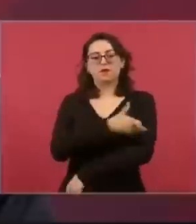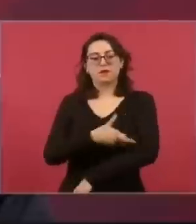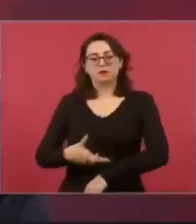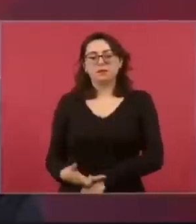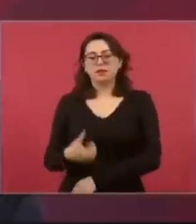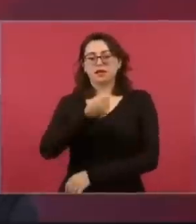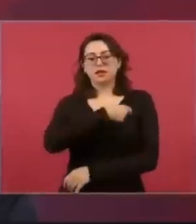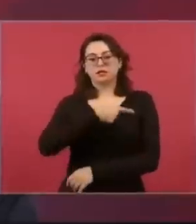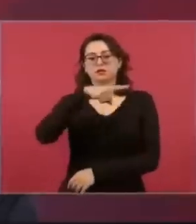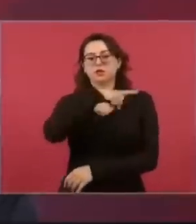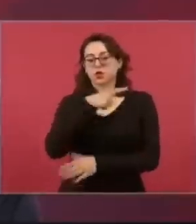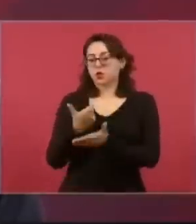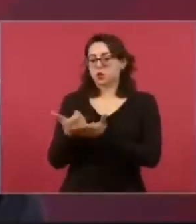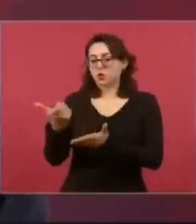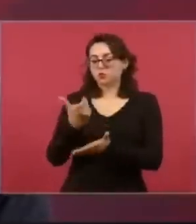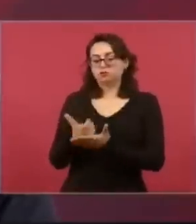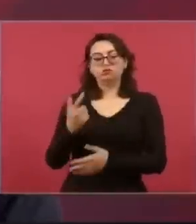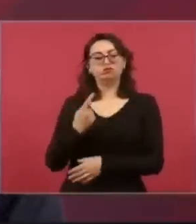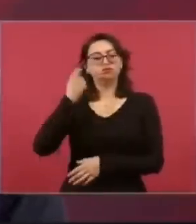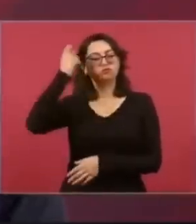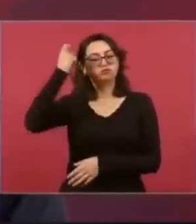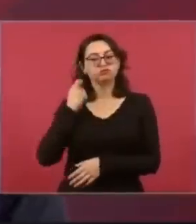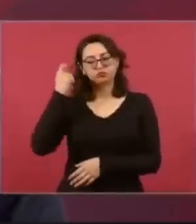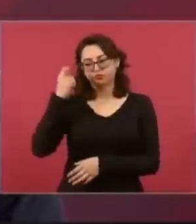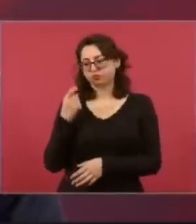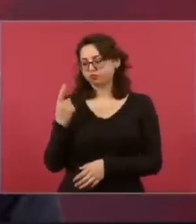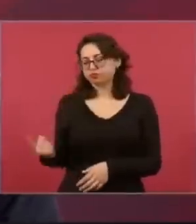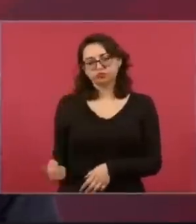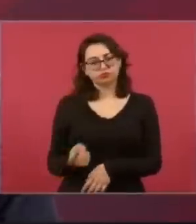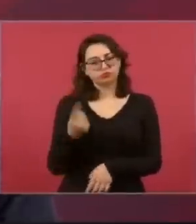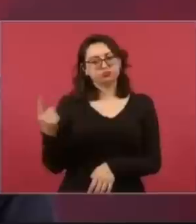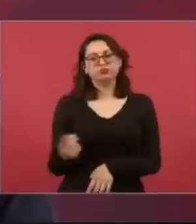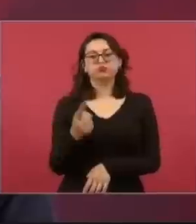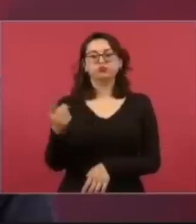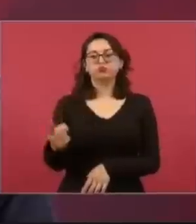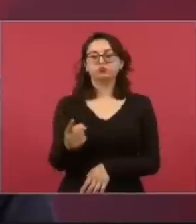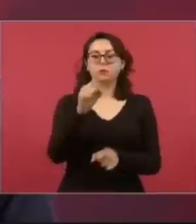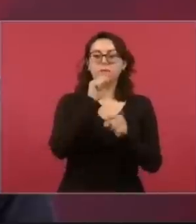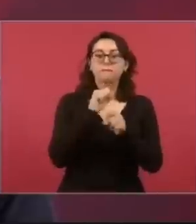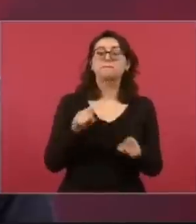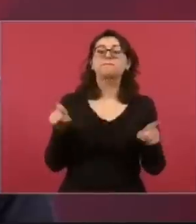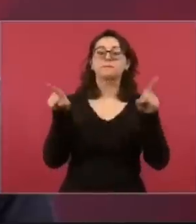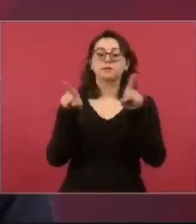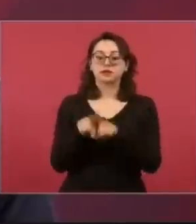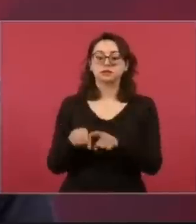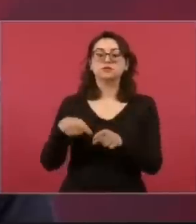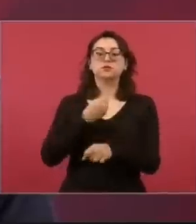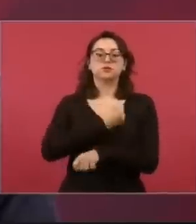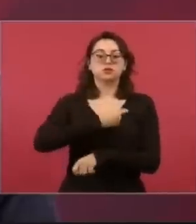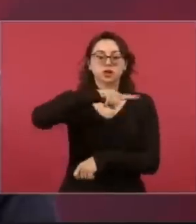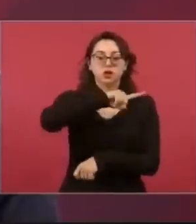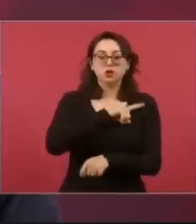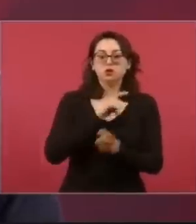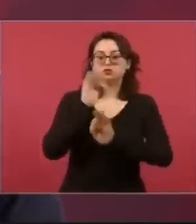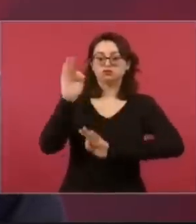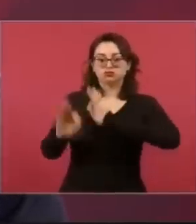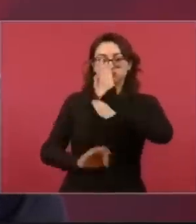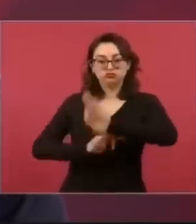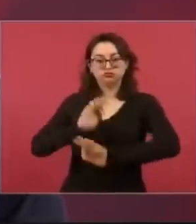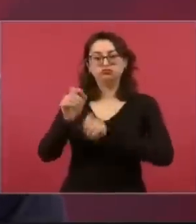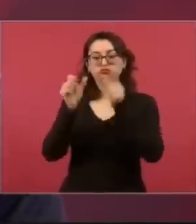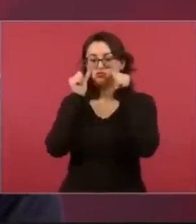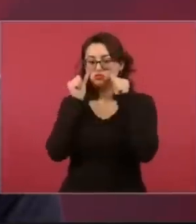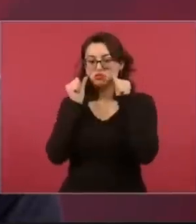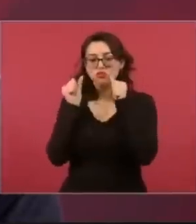equivalentes a la pensión garantizada además de toda la prestación de los servicios de atención médica y de salud que se